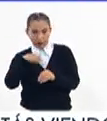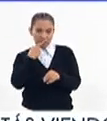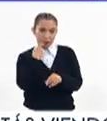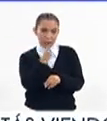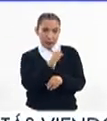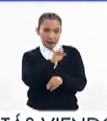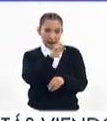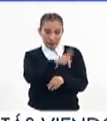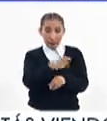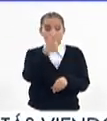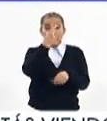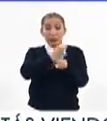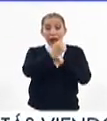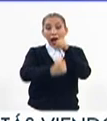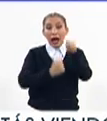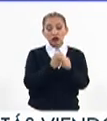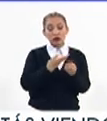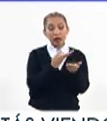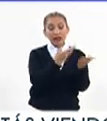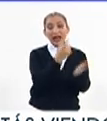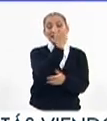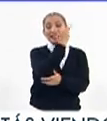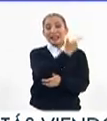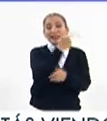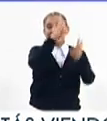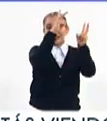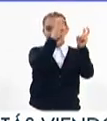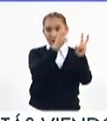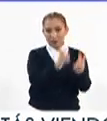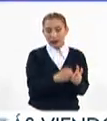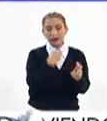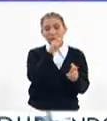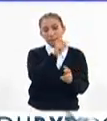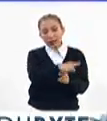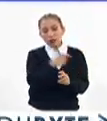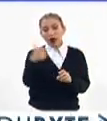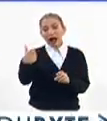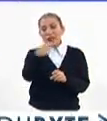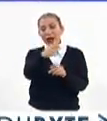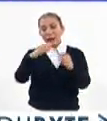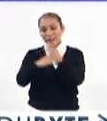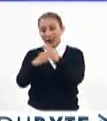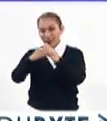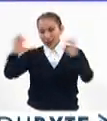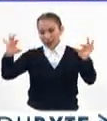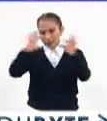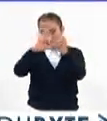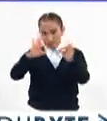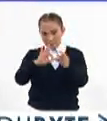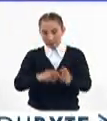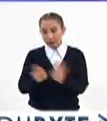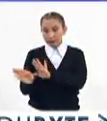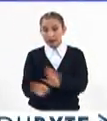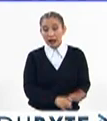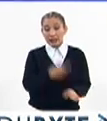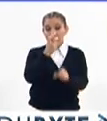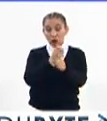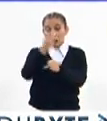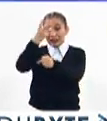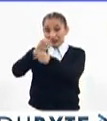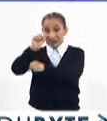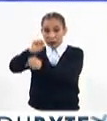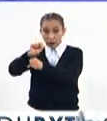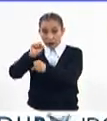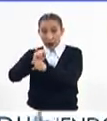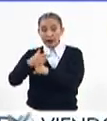por la SEP. Para primer grado se brindan 7 títulos, correspondientes a cada una de las materias, mientras que para segundo y